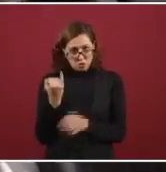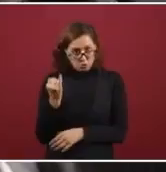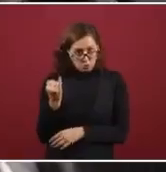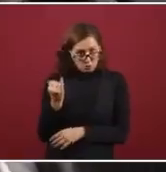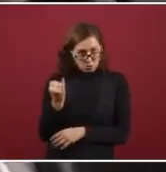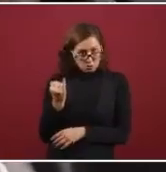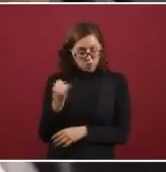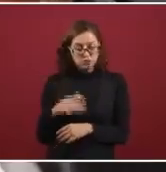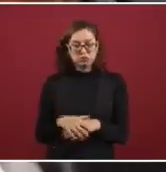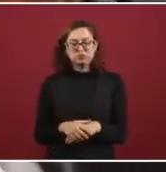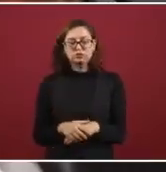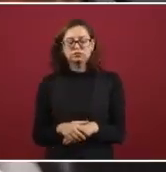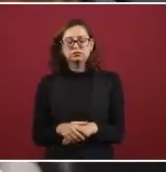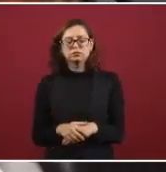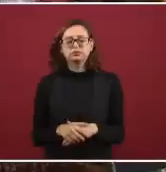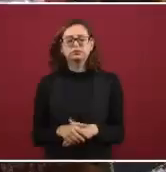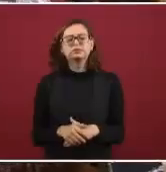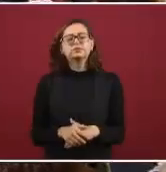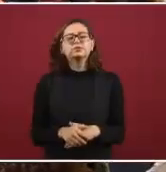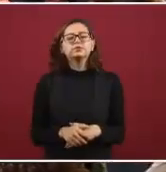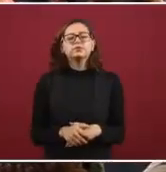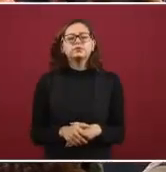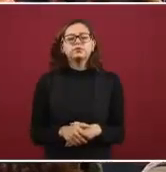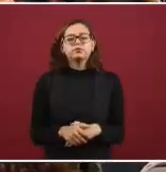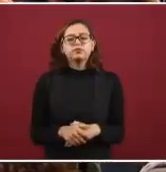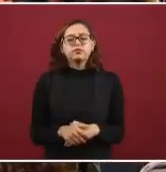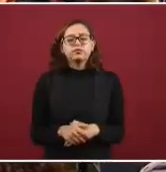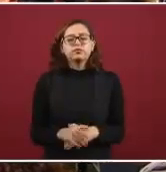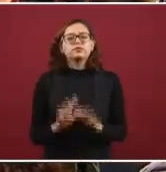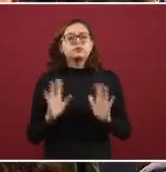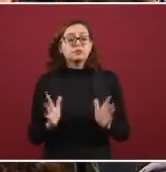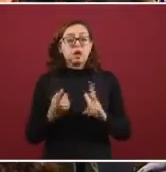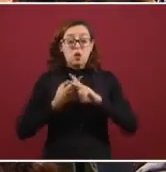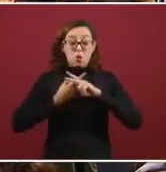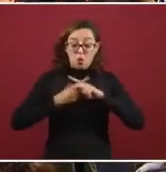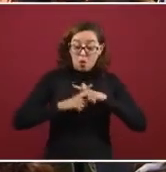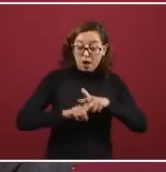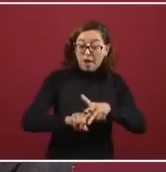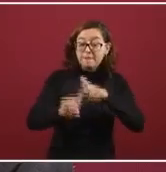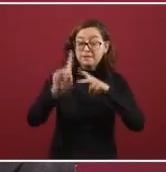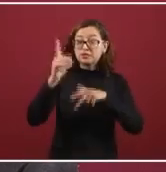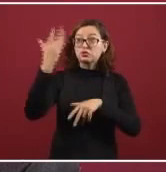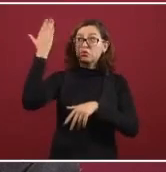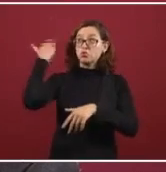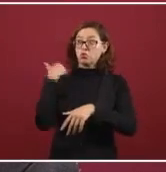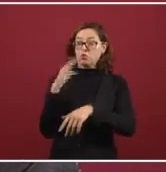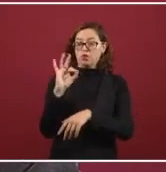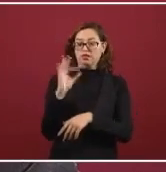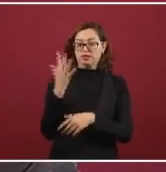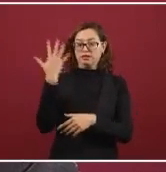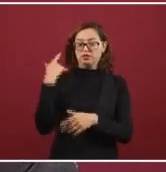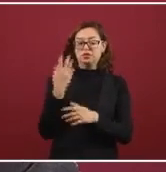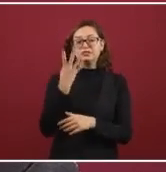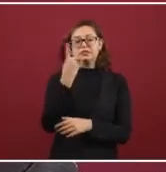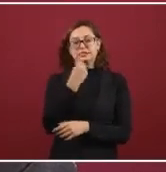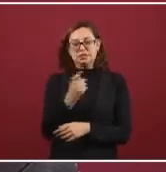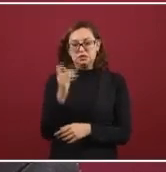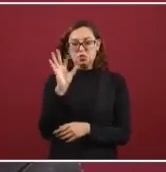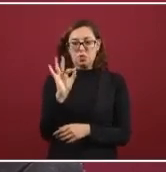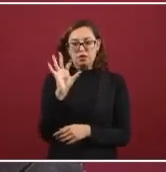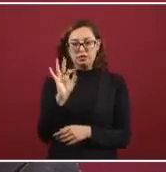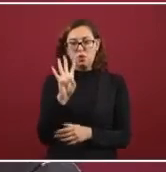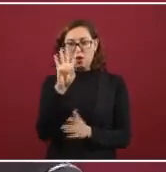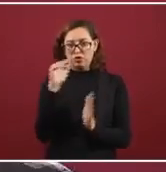junio. Cuando se inició esta discusión estábamos en 144,000. Exacto, en mayo.